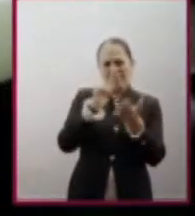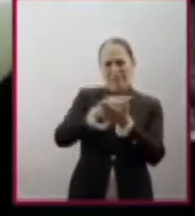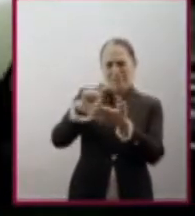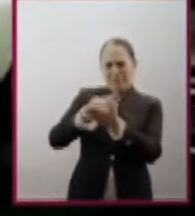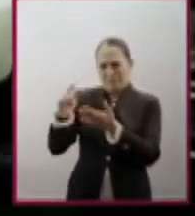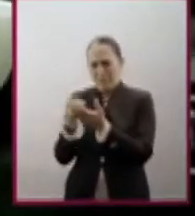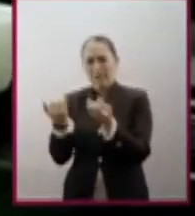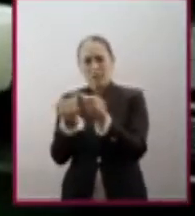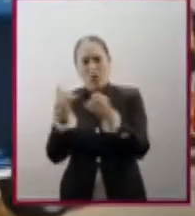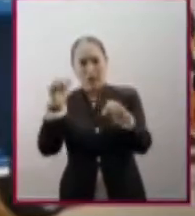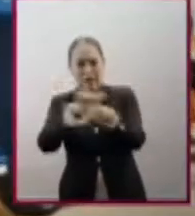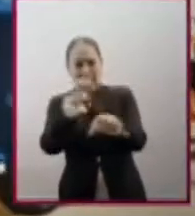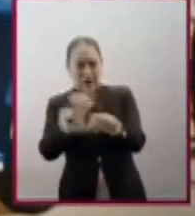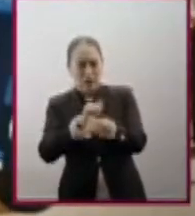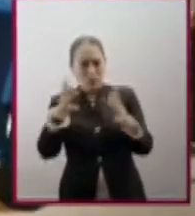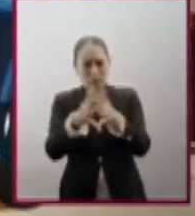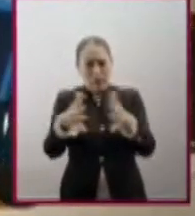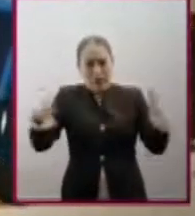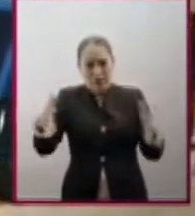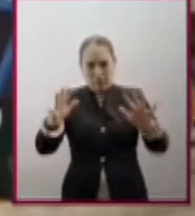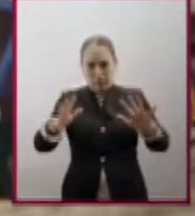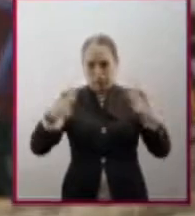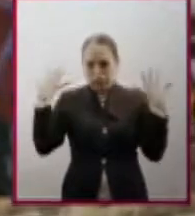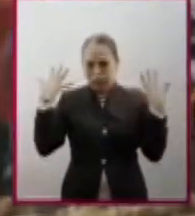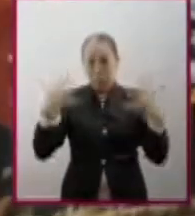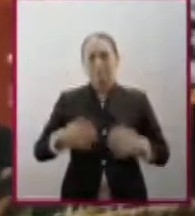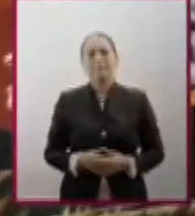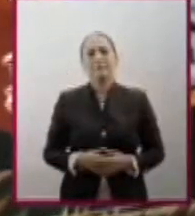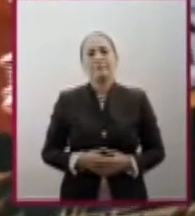grandes, potentes y veloces.